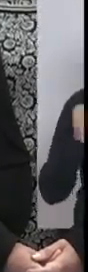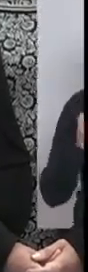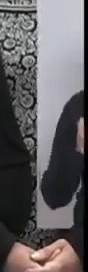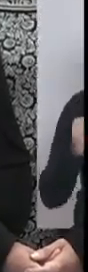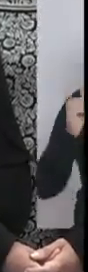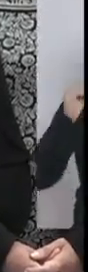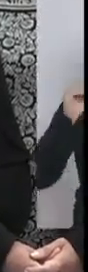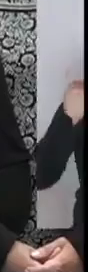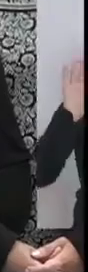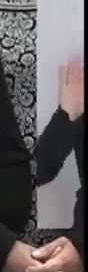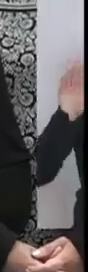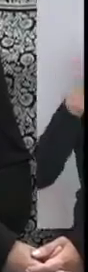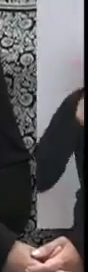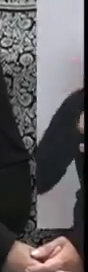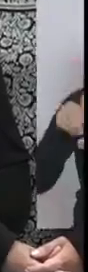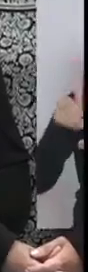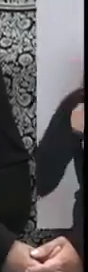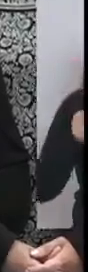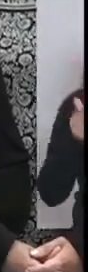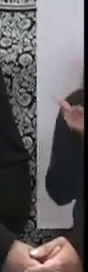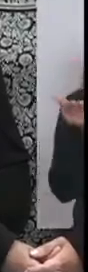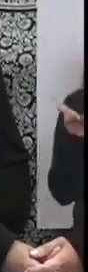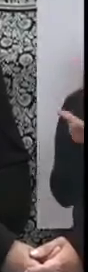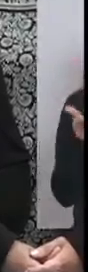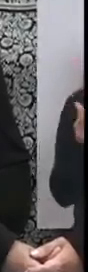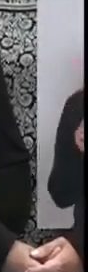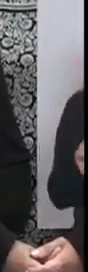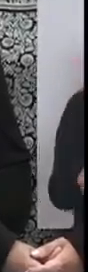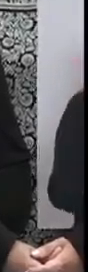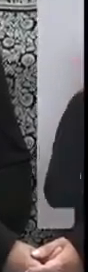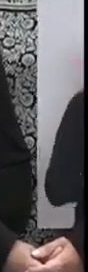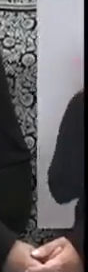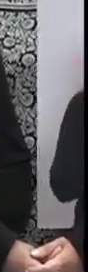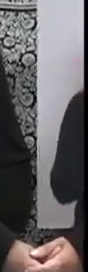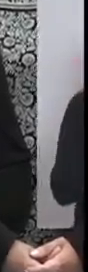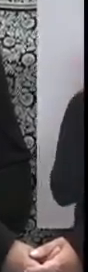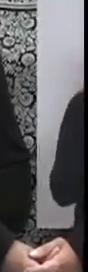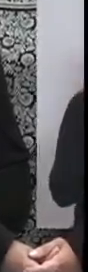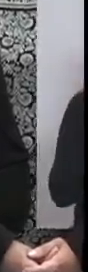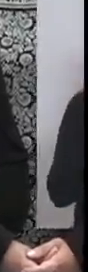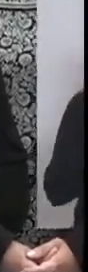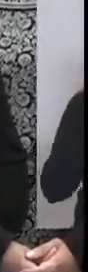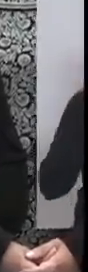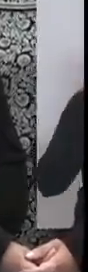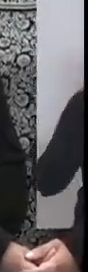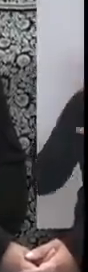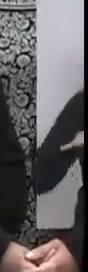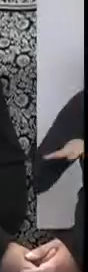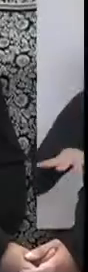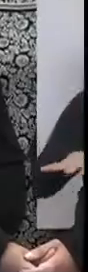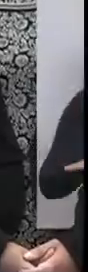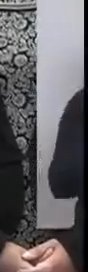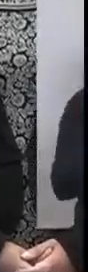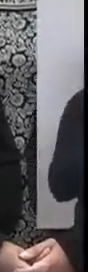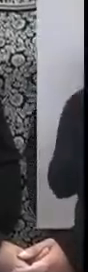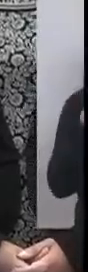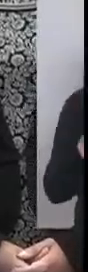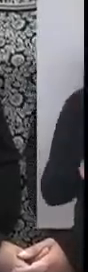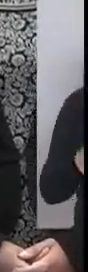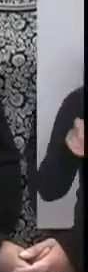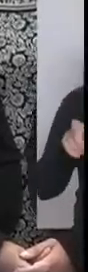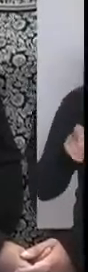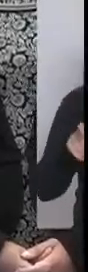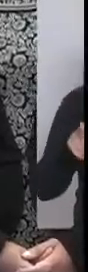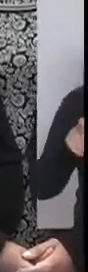Yo entiendo lo que nos señala, diputado, no quiero interrumpirle, pero lo que pasa es que el tema que nos convoca es bastante concreto. Son las ayudas sociales. De